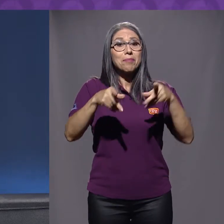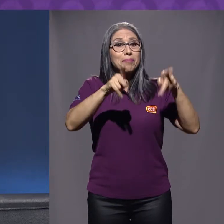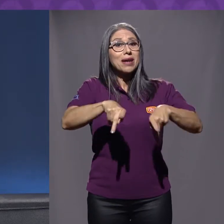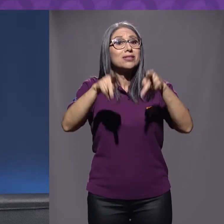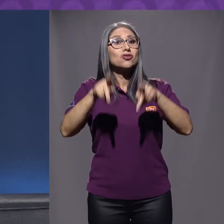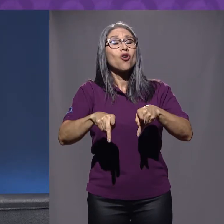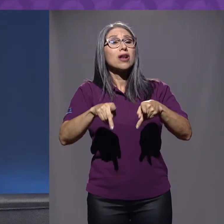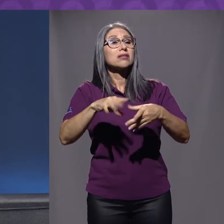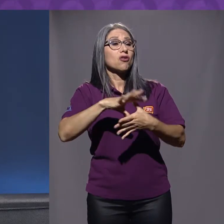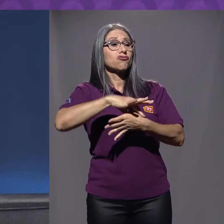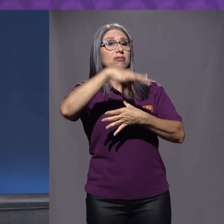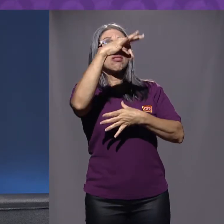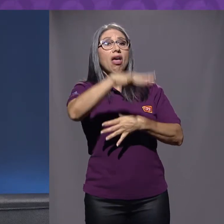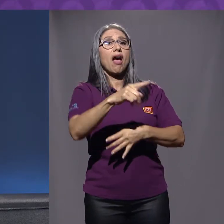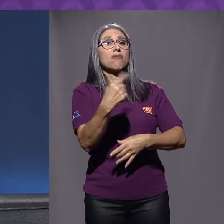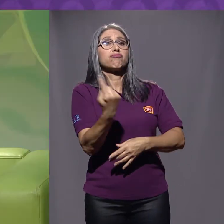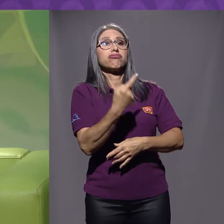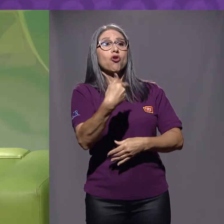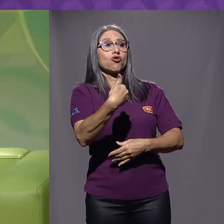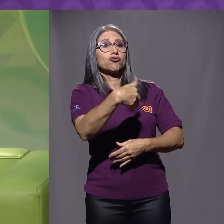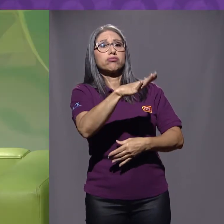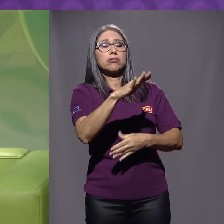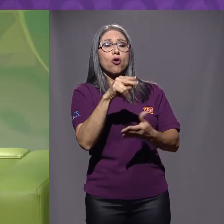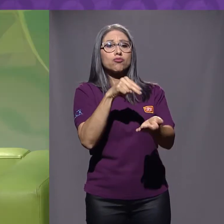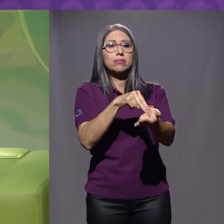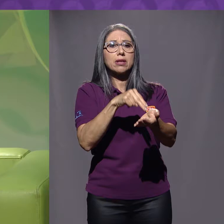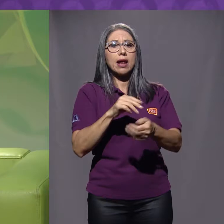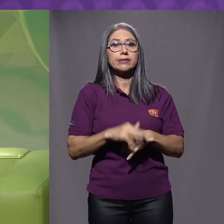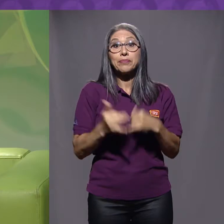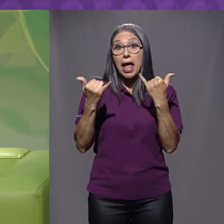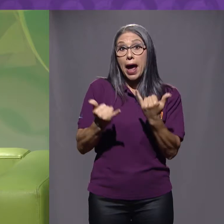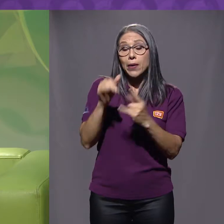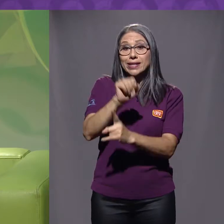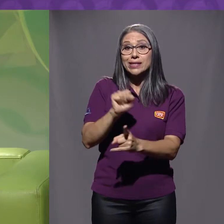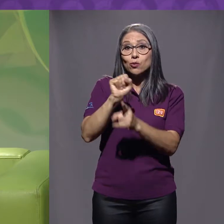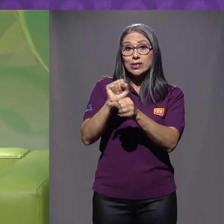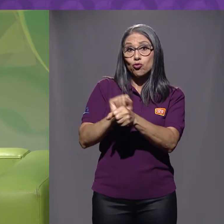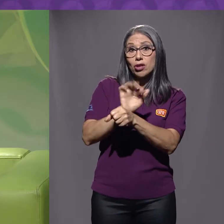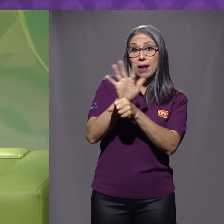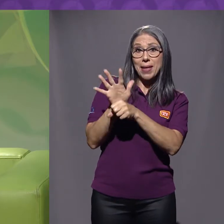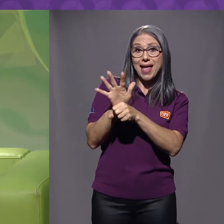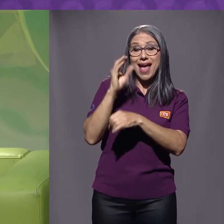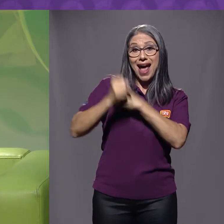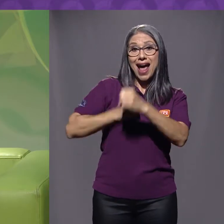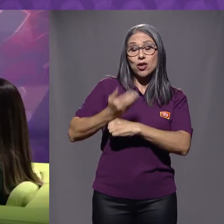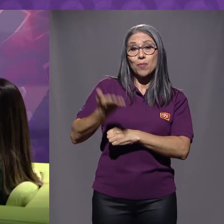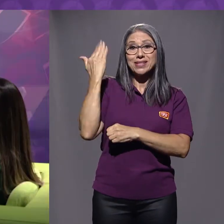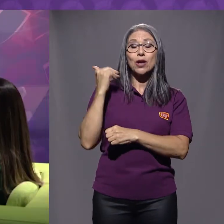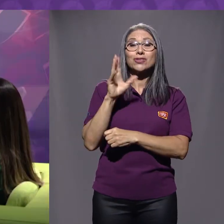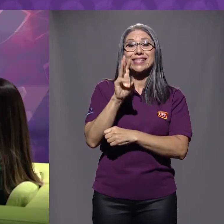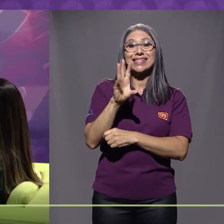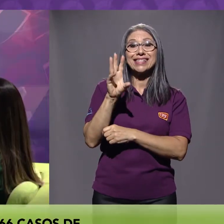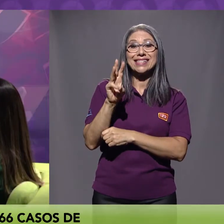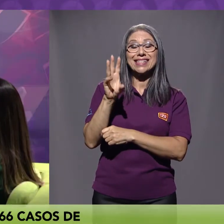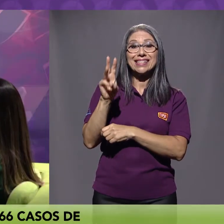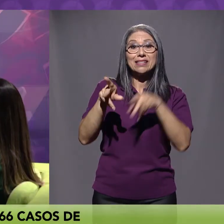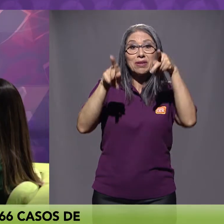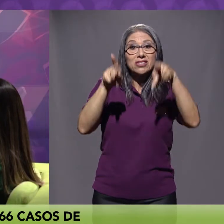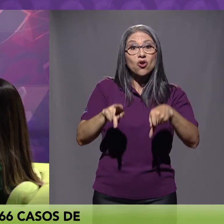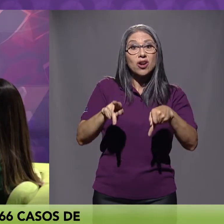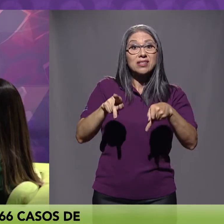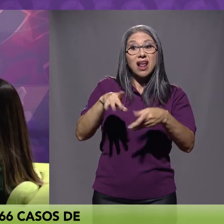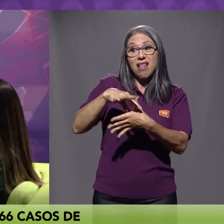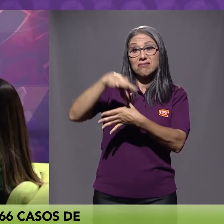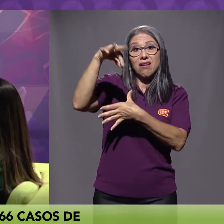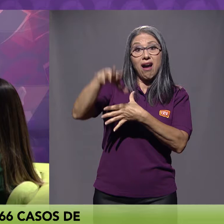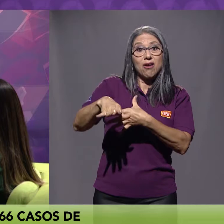principalmente los que dejan en los hospitales. Solo en esta coyuntura de la pandemia, el año pasado tuvimos